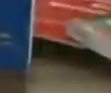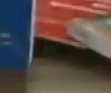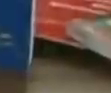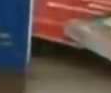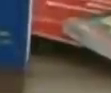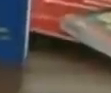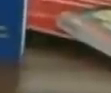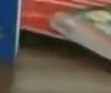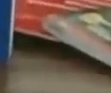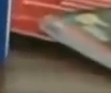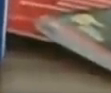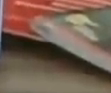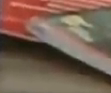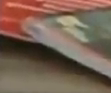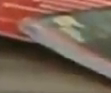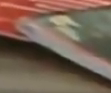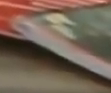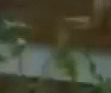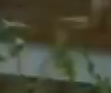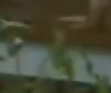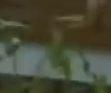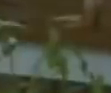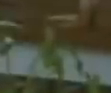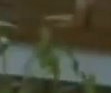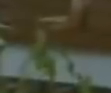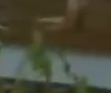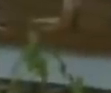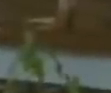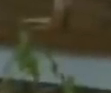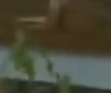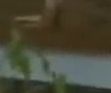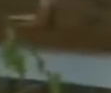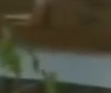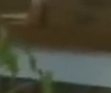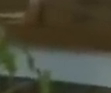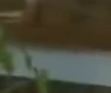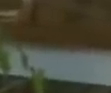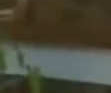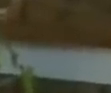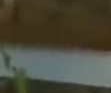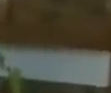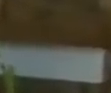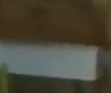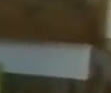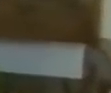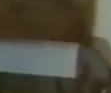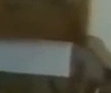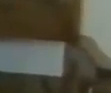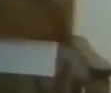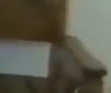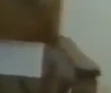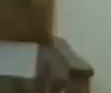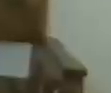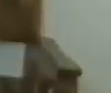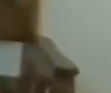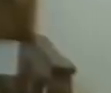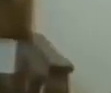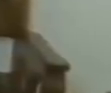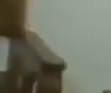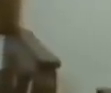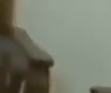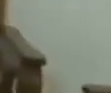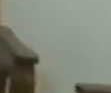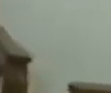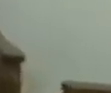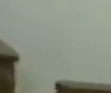permiso, venimos a esta casa, presidente, donde en este urbanismo que